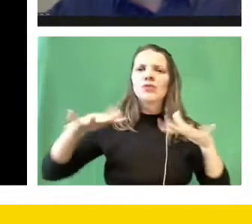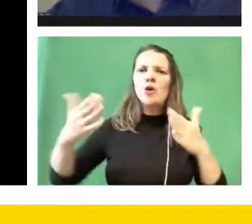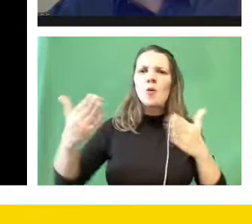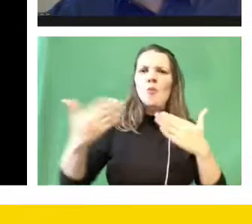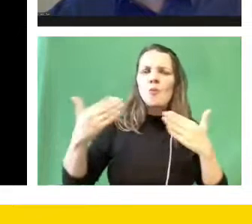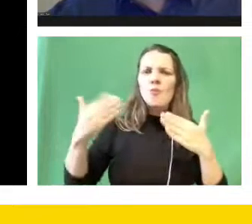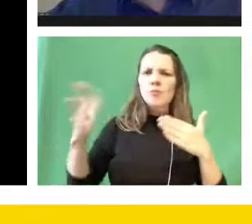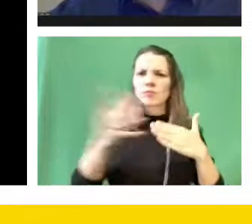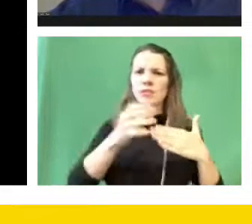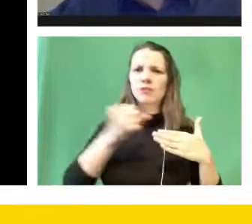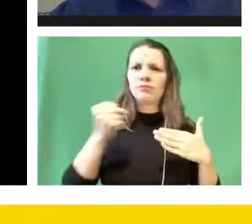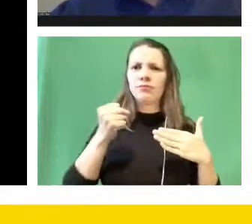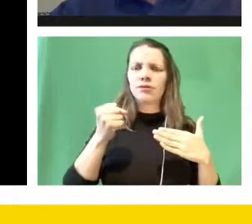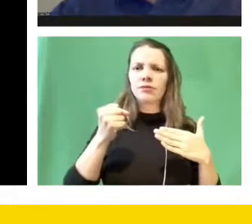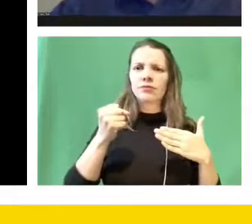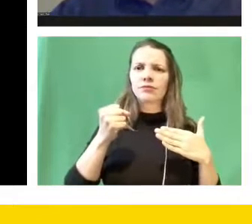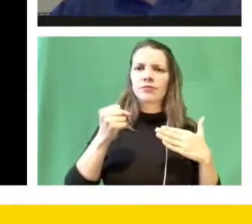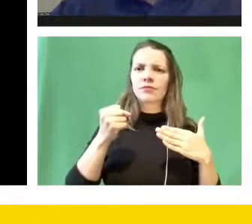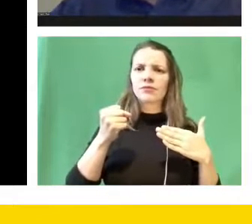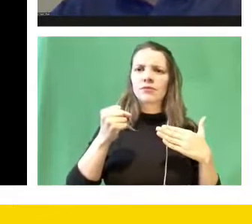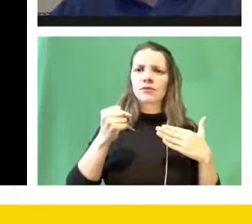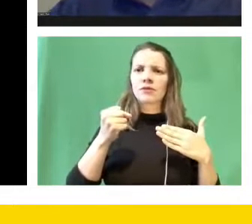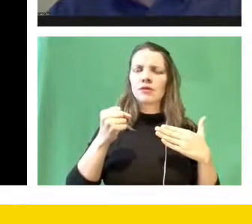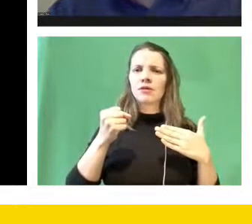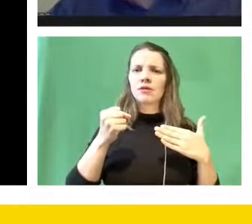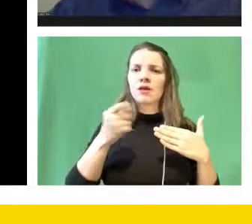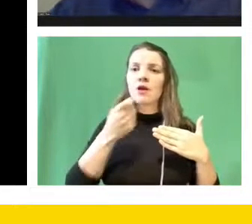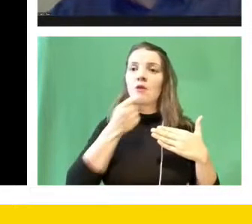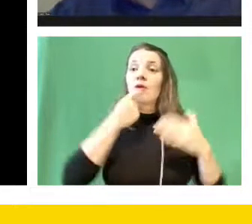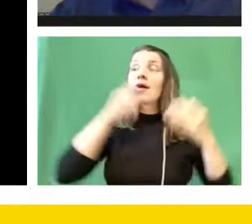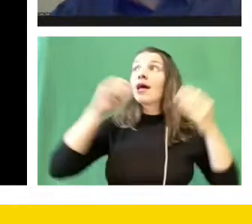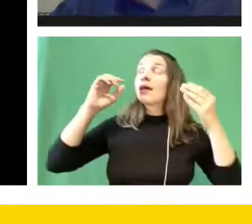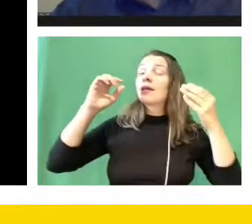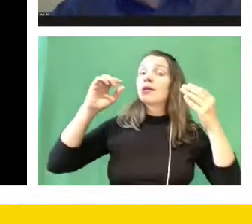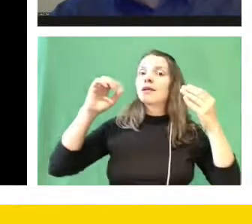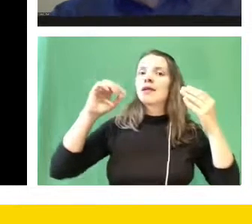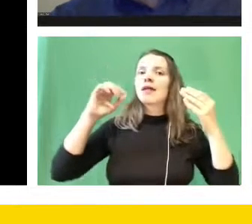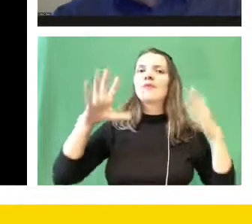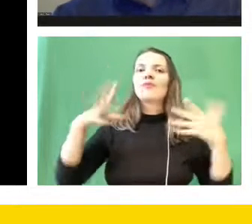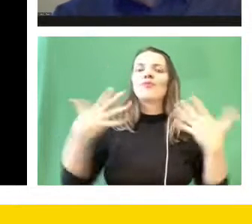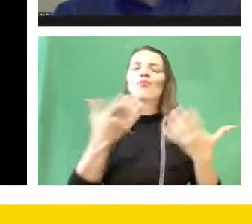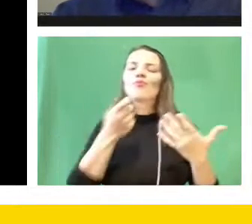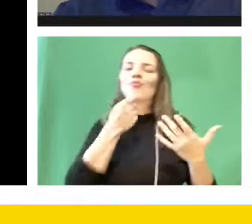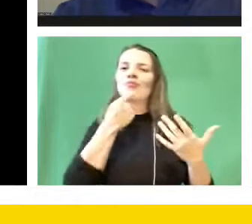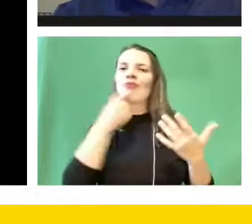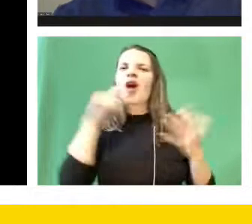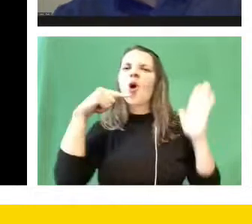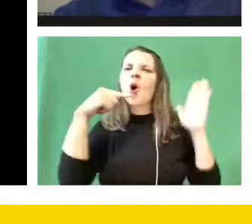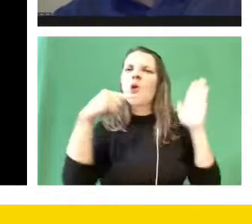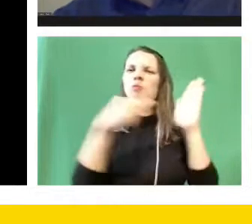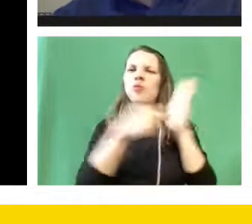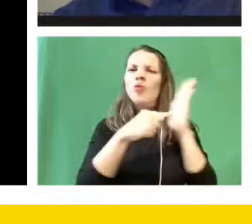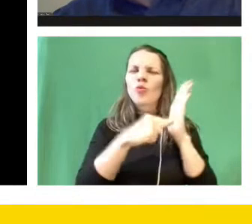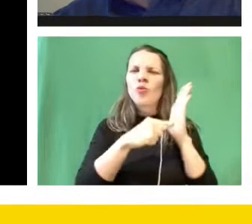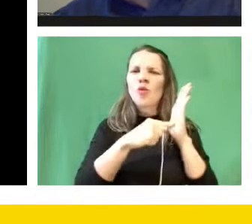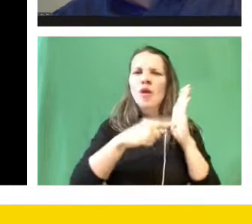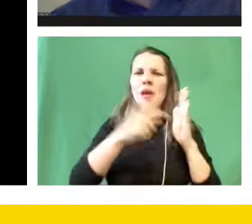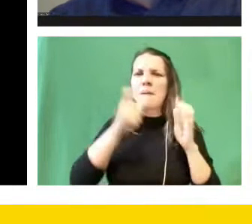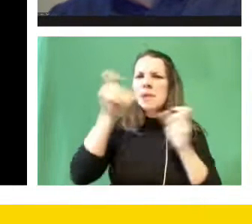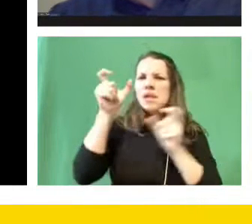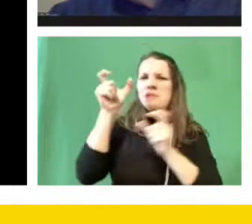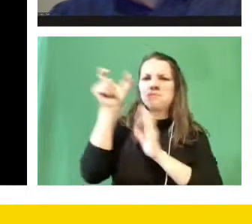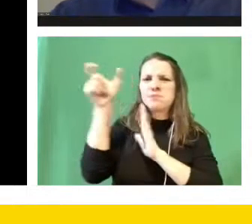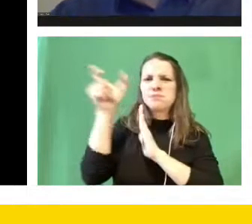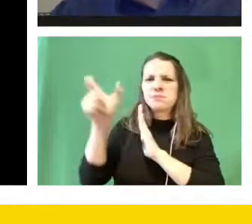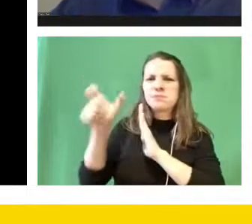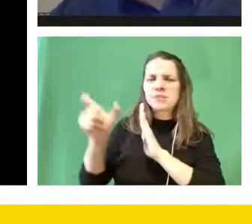por efectos adversos del cambio climático, y esta vulnerabilidad comprende una variedad de conceptos que incluyen la